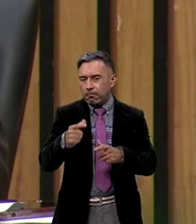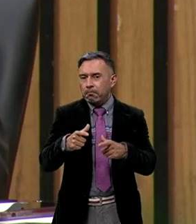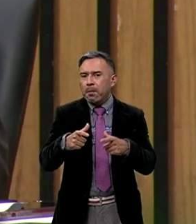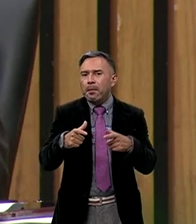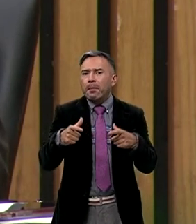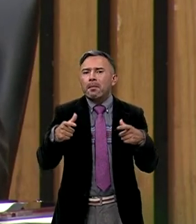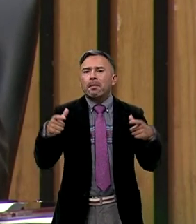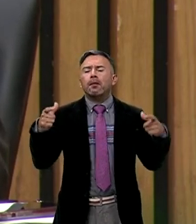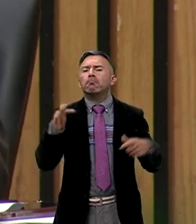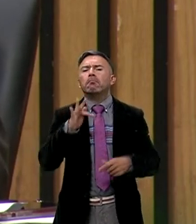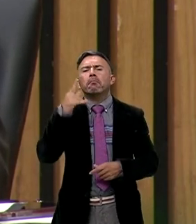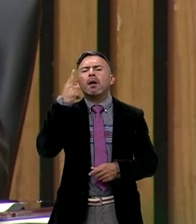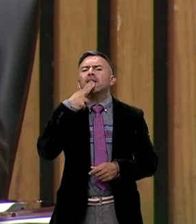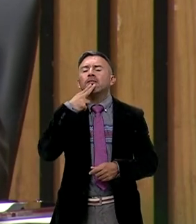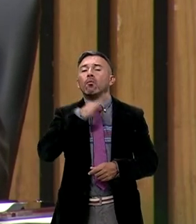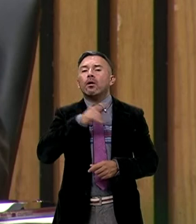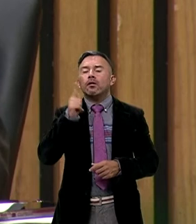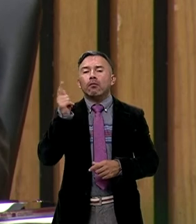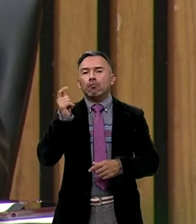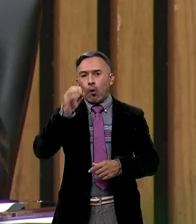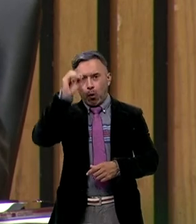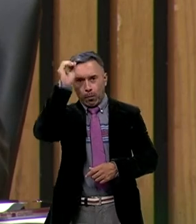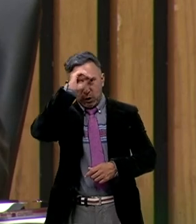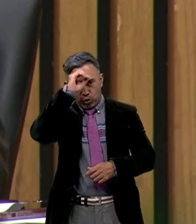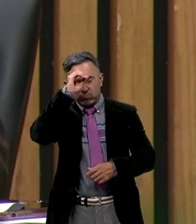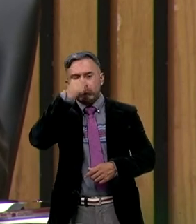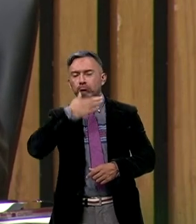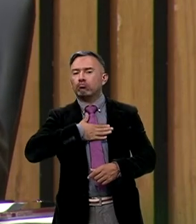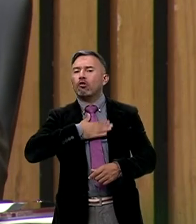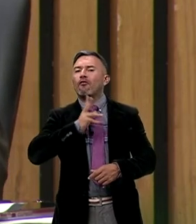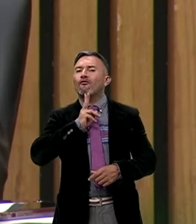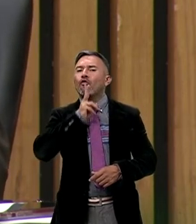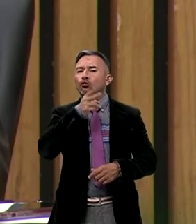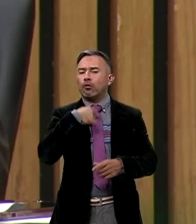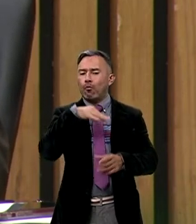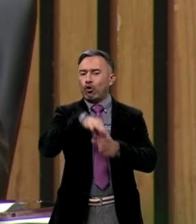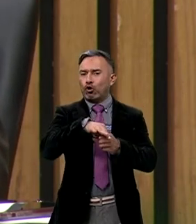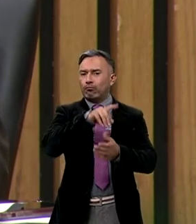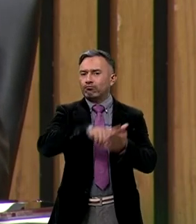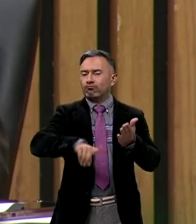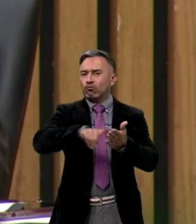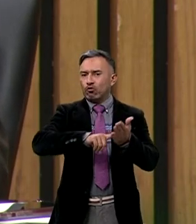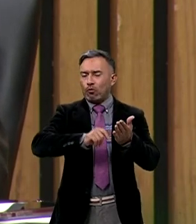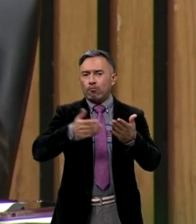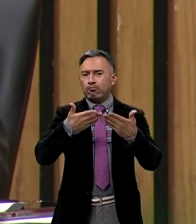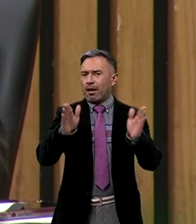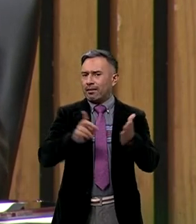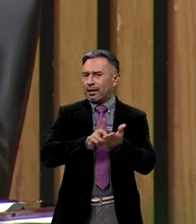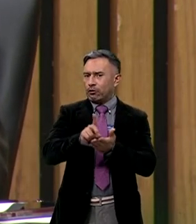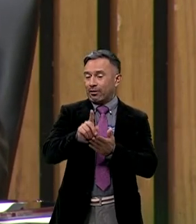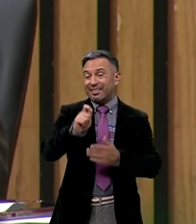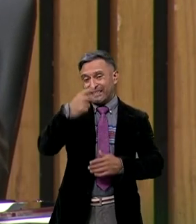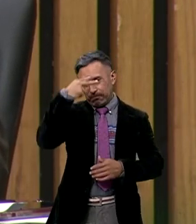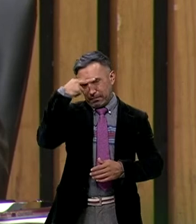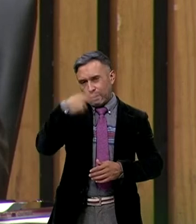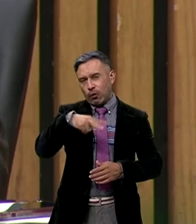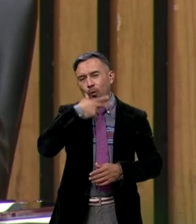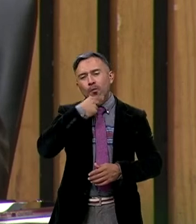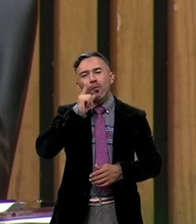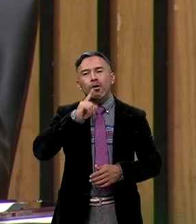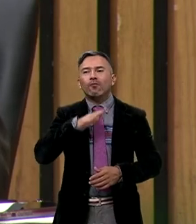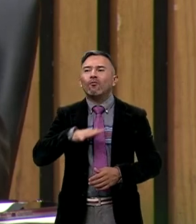tener esa voz y voto y en tanto que nos hace falta a todos los ciudadanos mexicanos